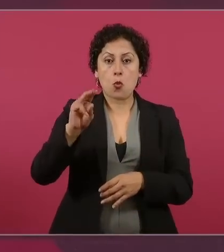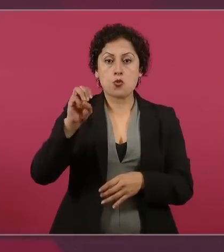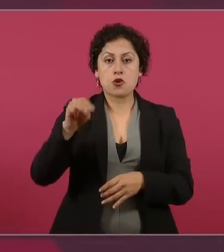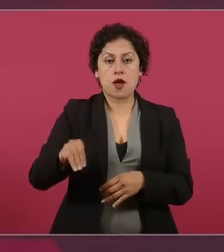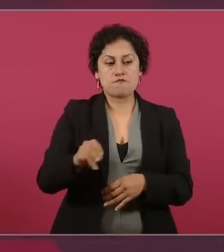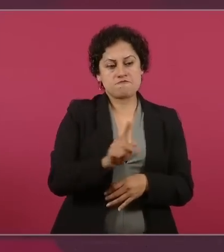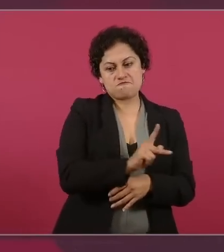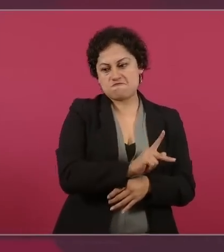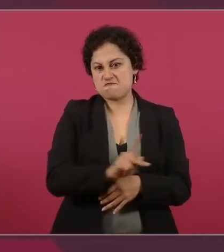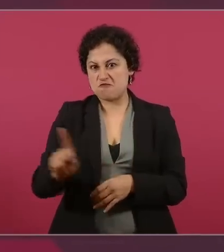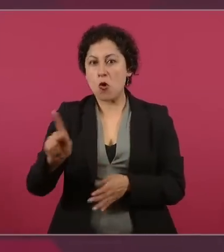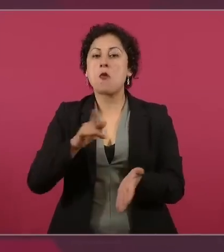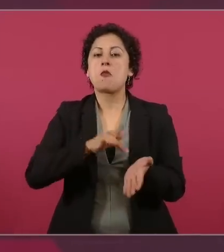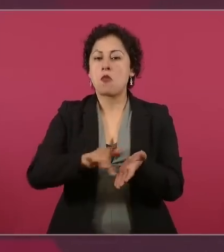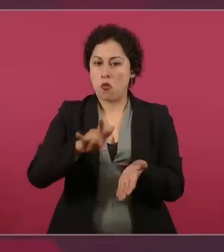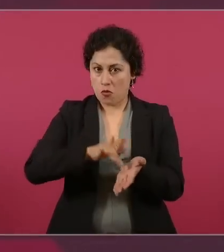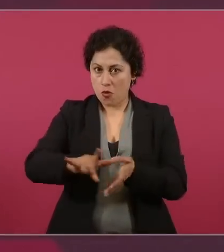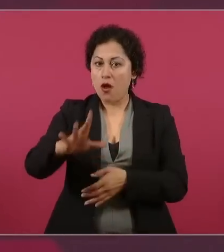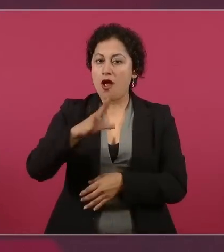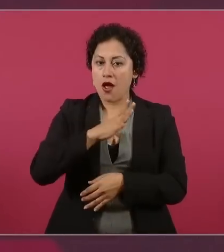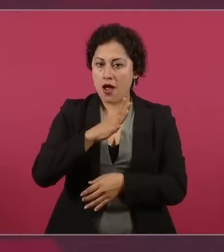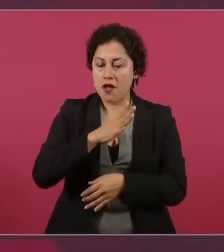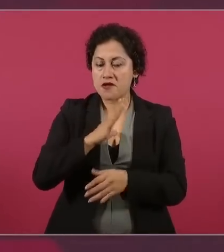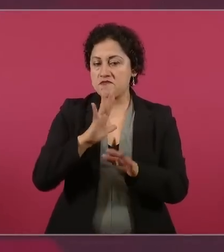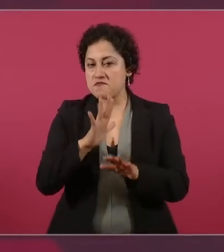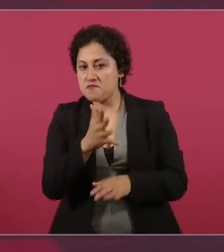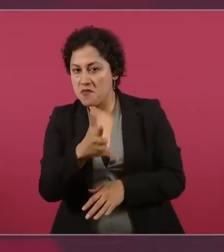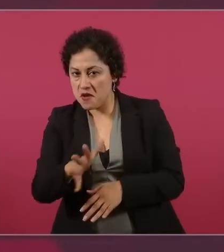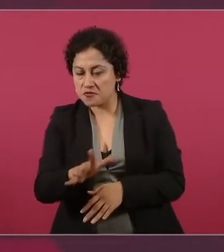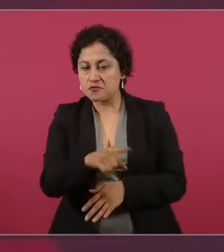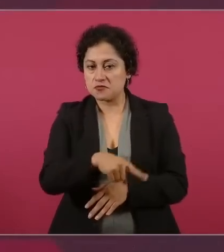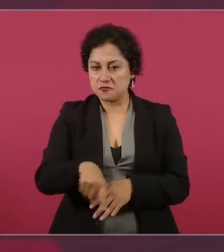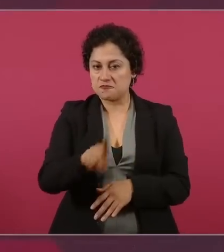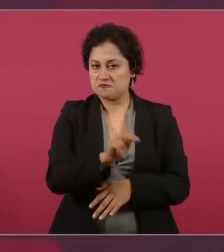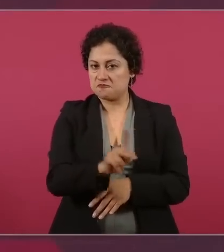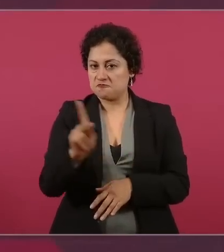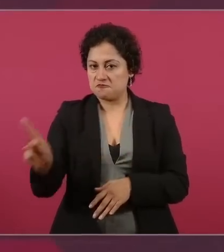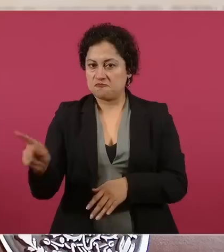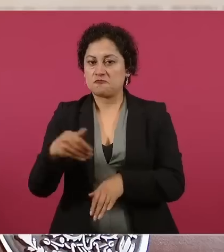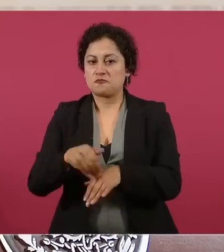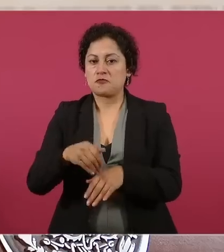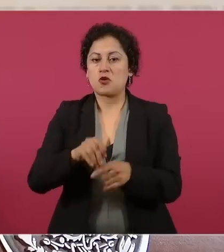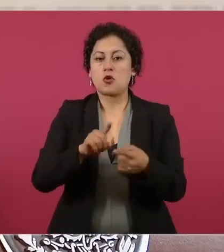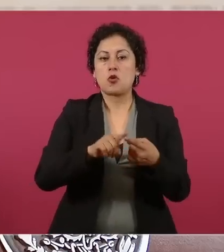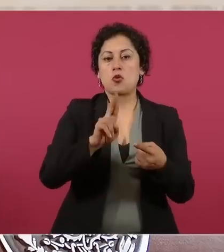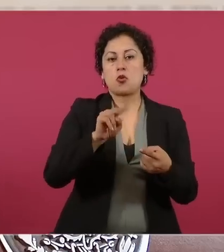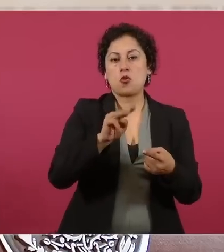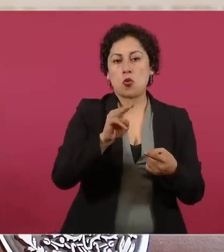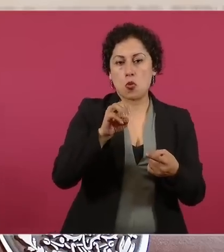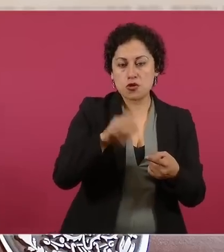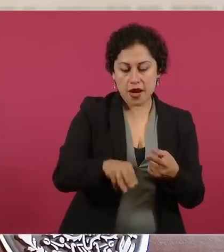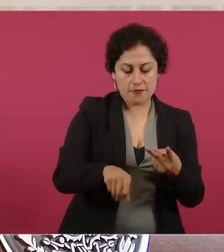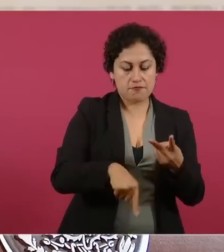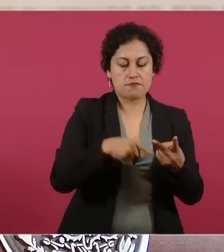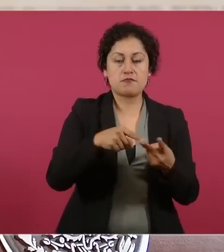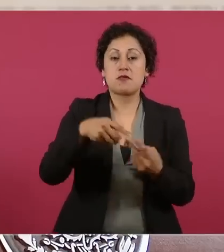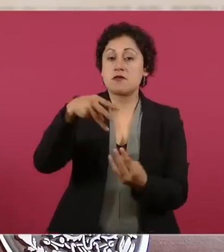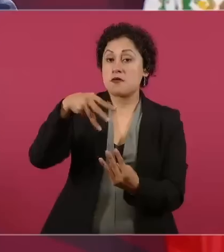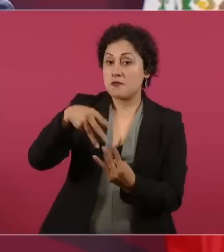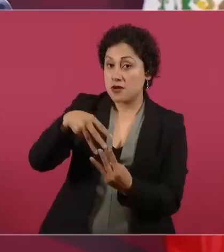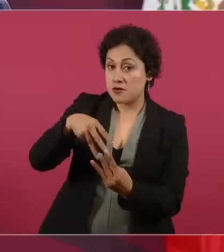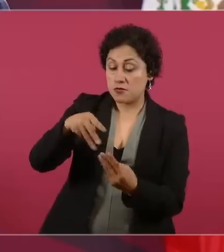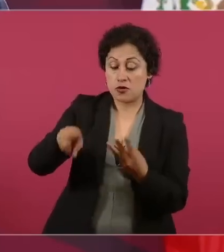yo creo que más. Es la UNAM, la Metropolitana y el Politécnico juntos,